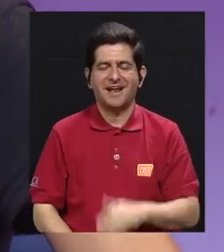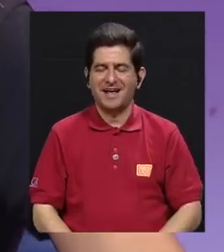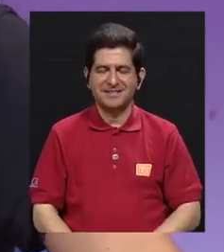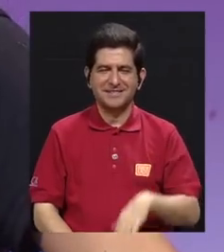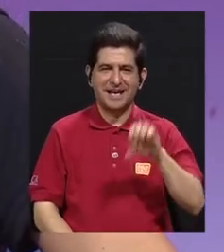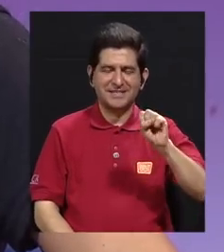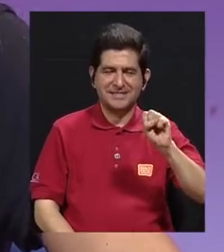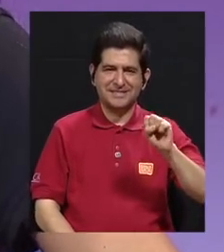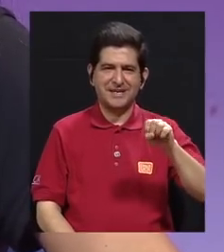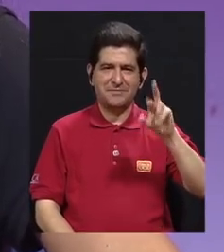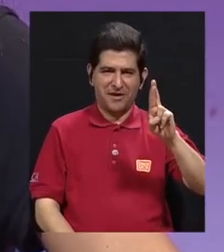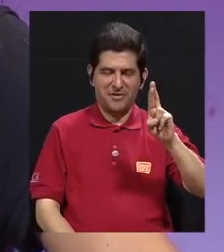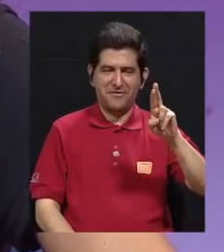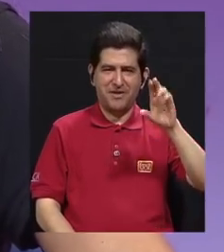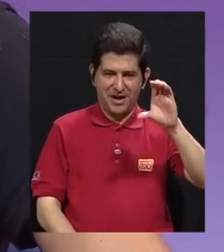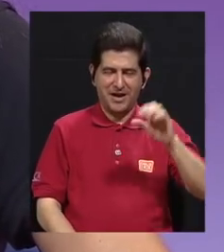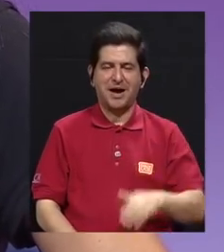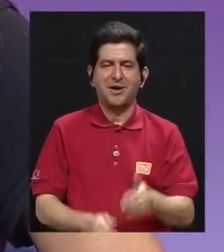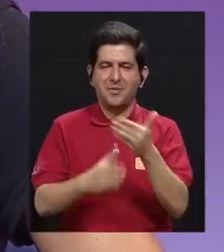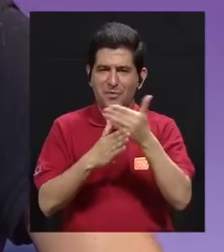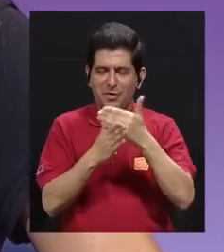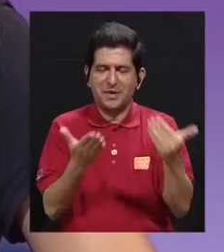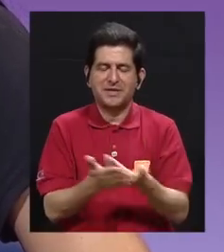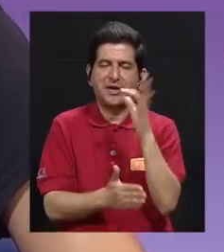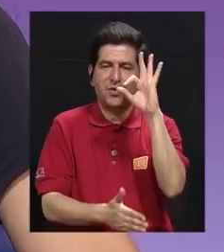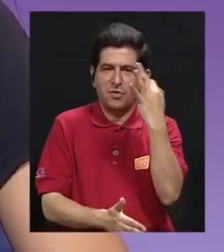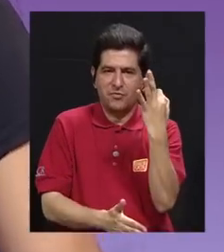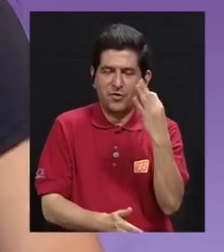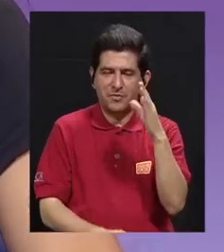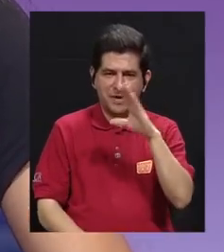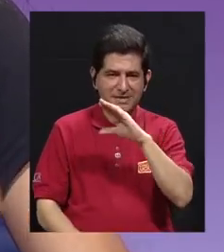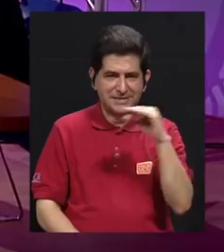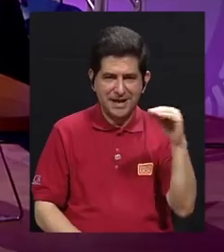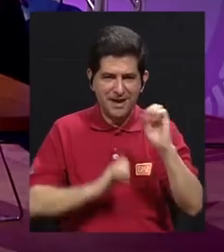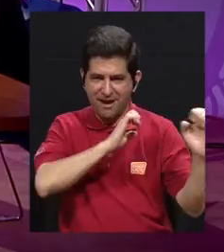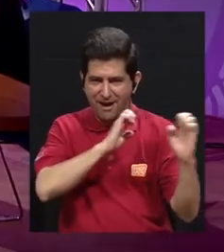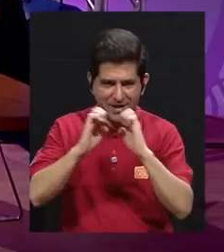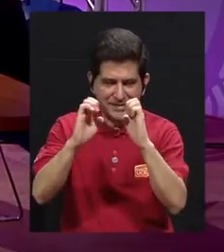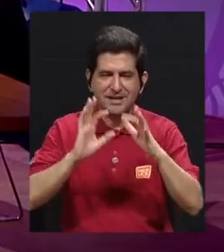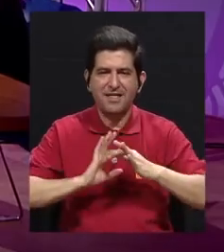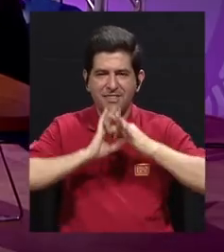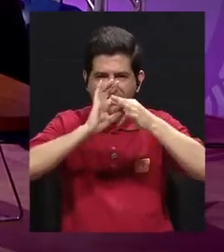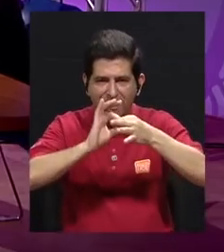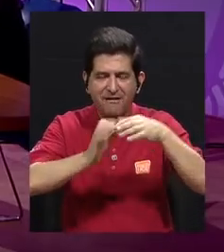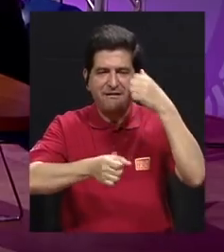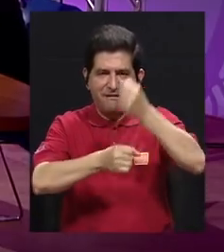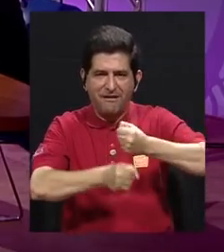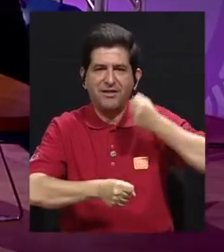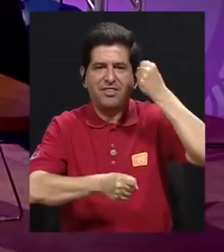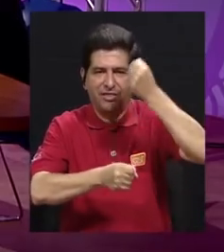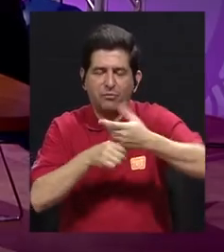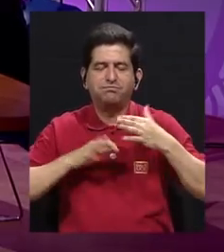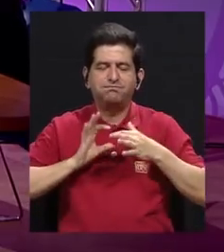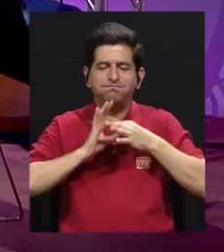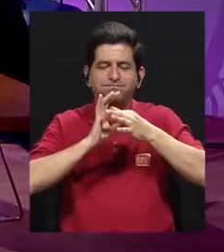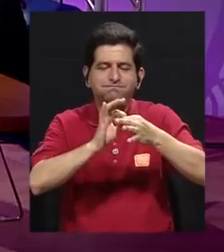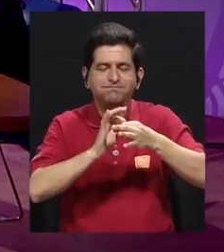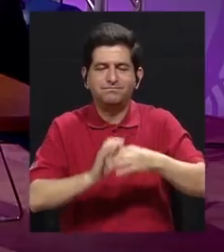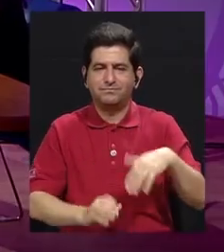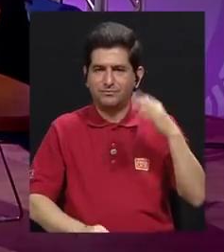bueno, muchísimas gracias, Silvia, por acompañarnos y estarnos compartiendo estas nuevas formas y estrategias, ¿no?, de aliarnos y de